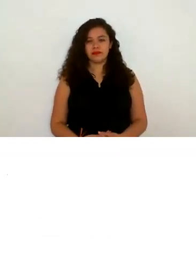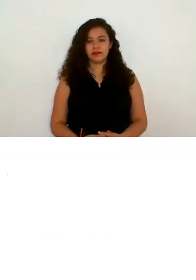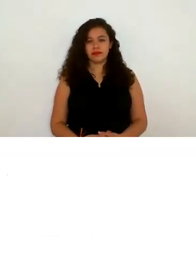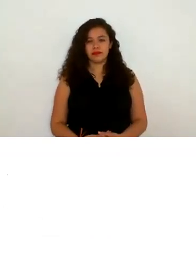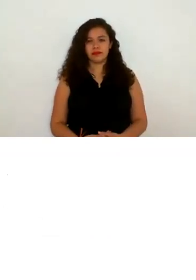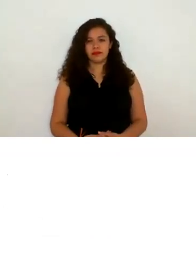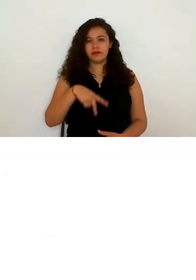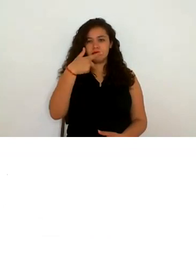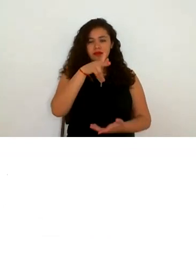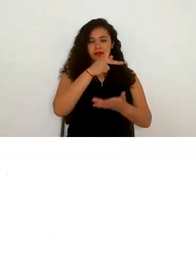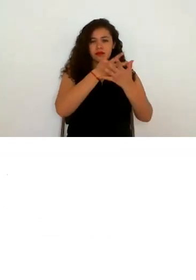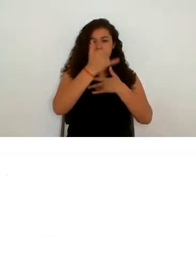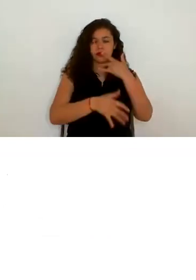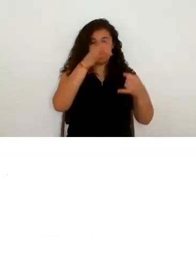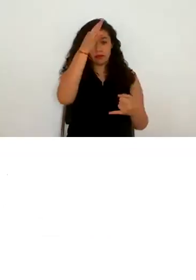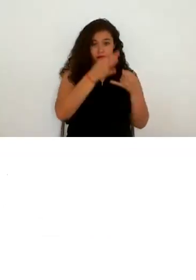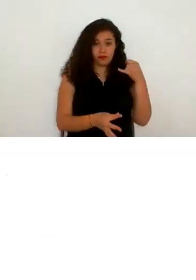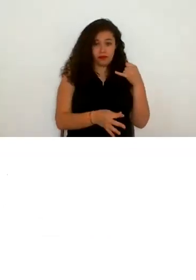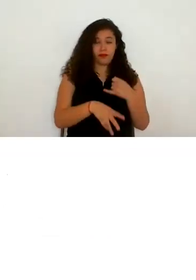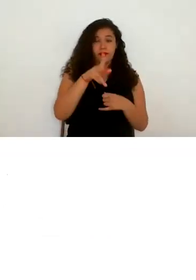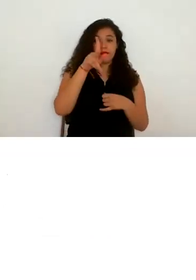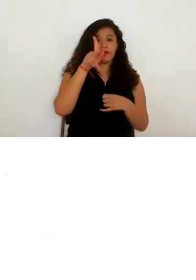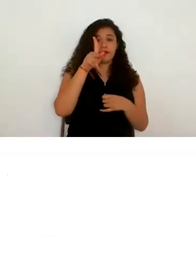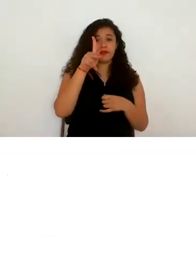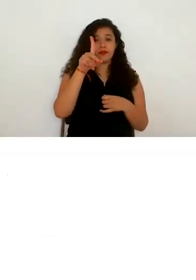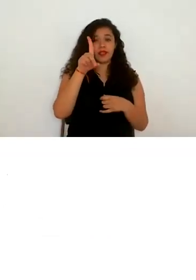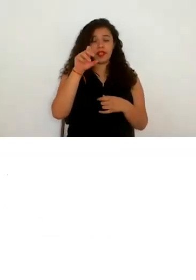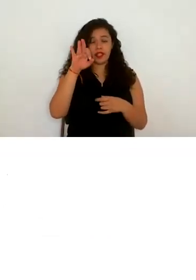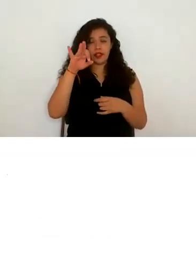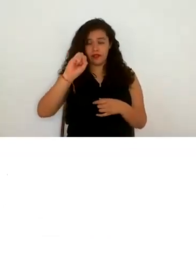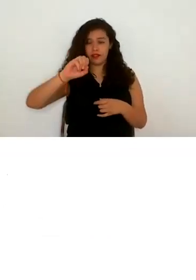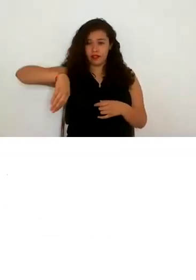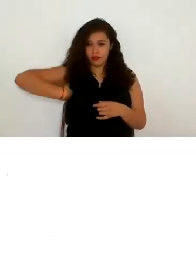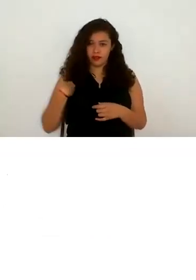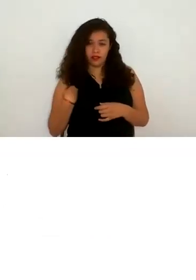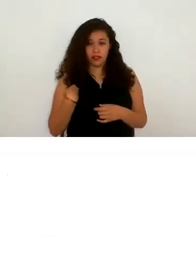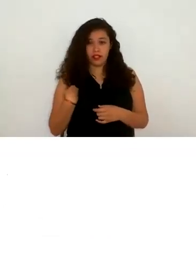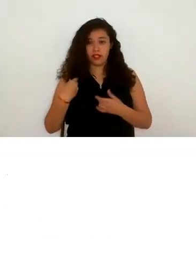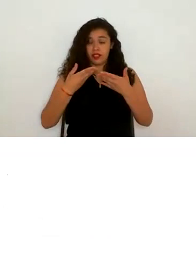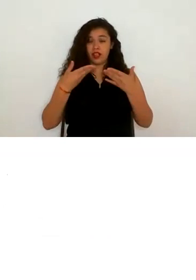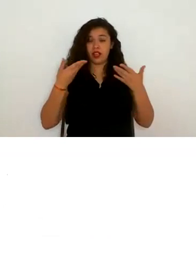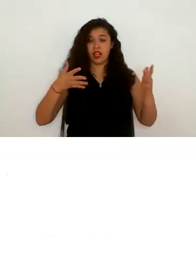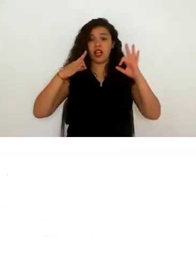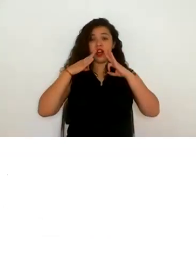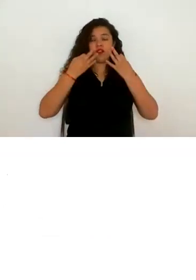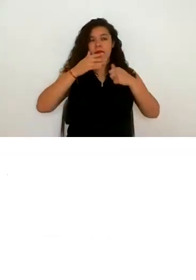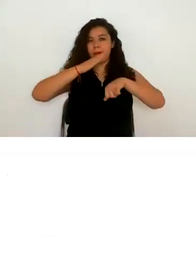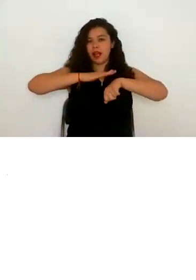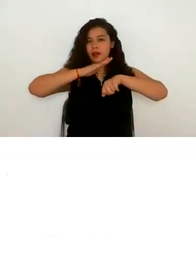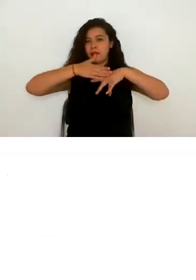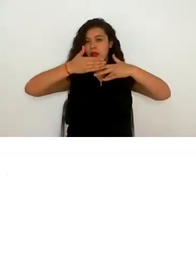sus proyectos finales en formato PDF. Hasta ahora es el formato más confiable